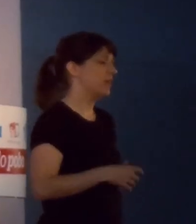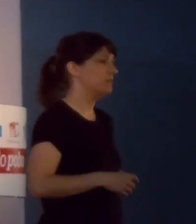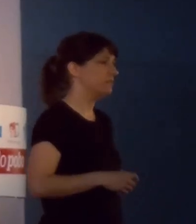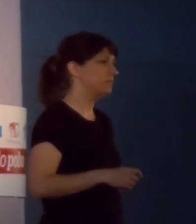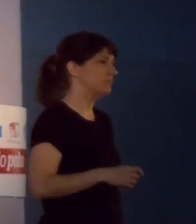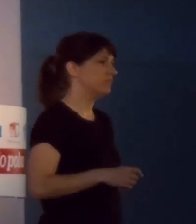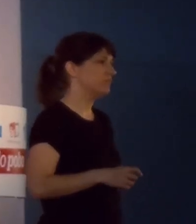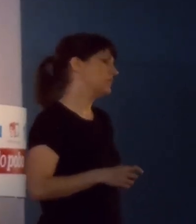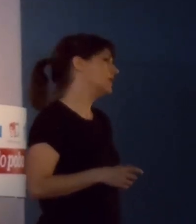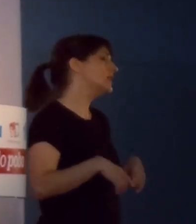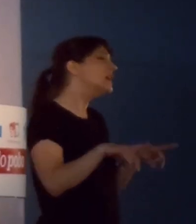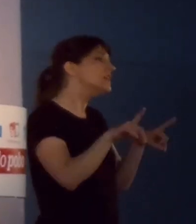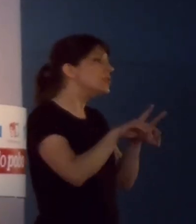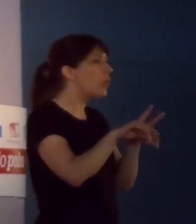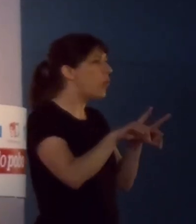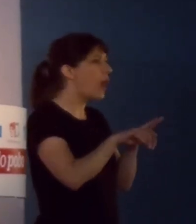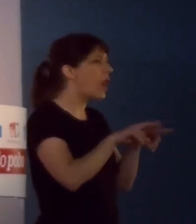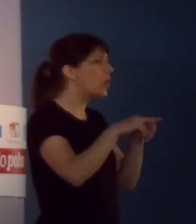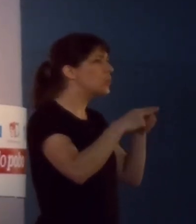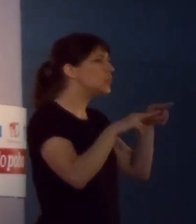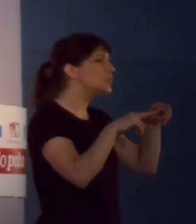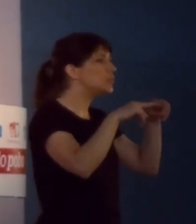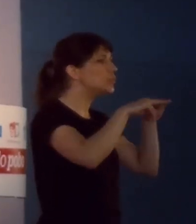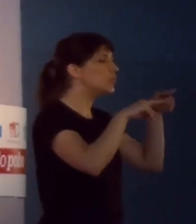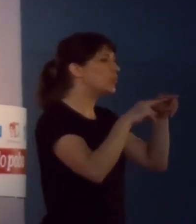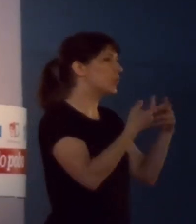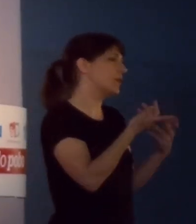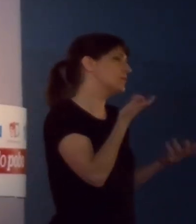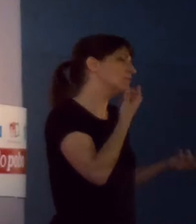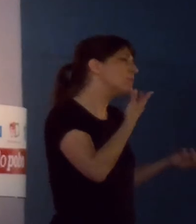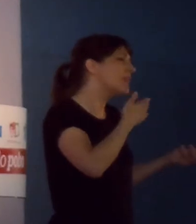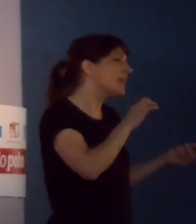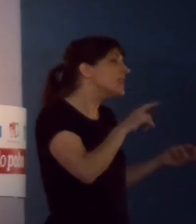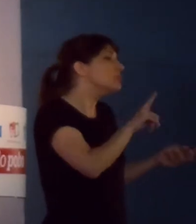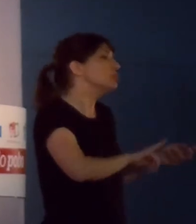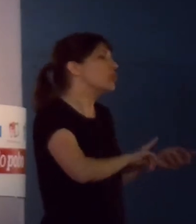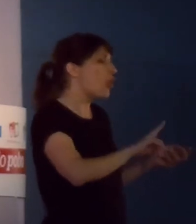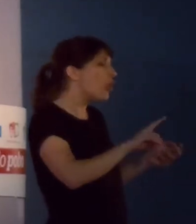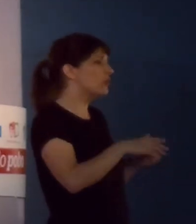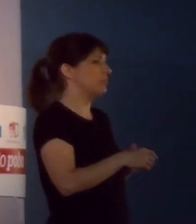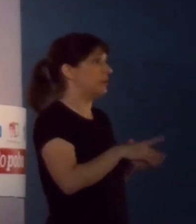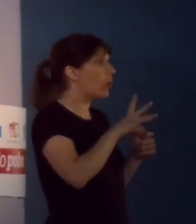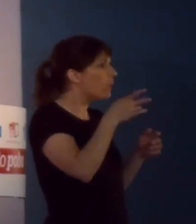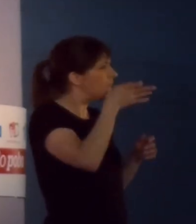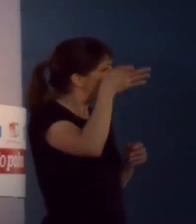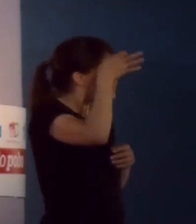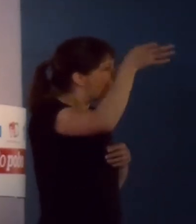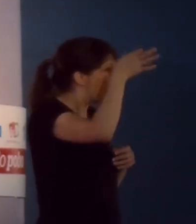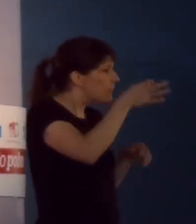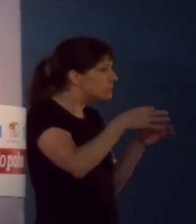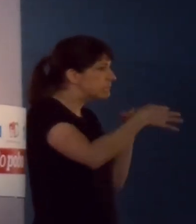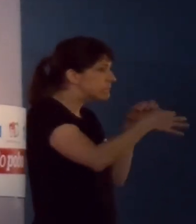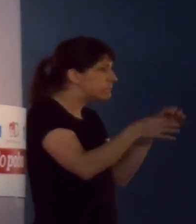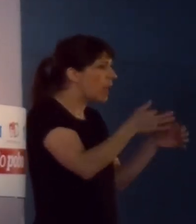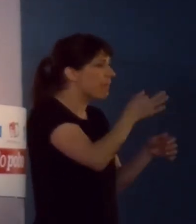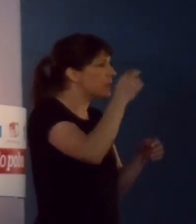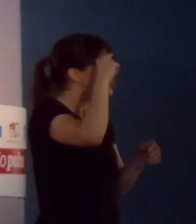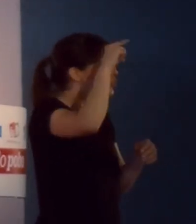un mosaico, non sei se bizantino ou non, de povos, culturas,